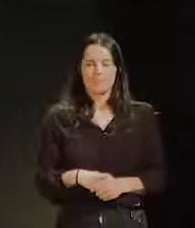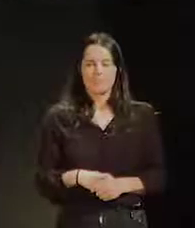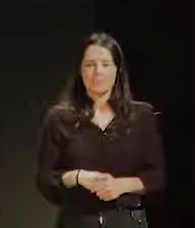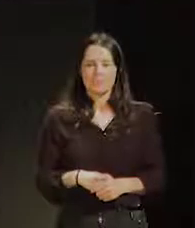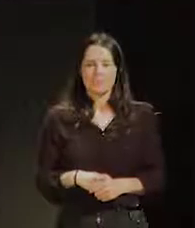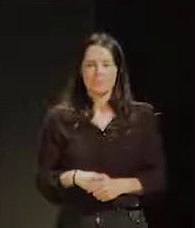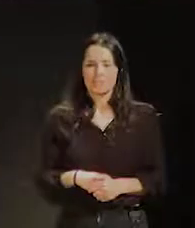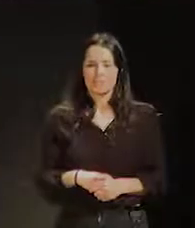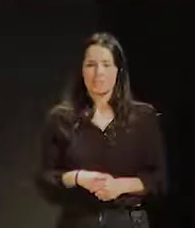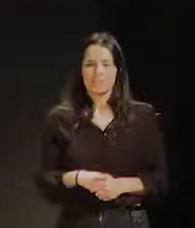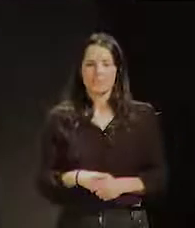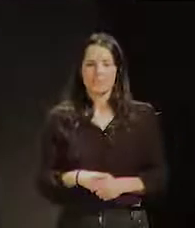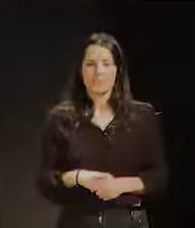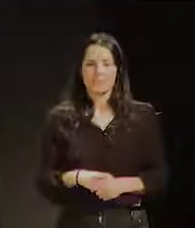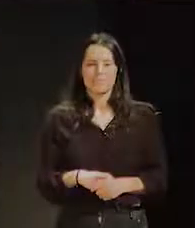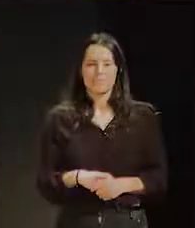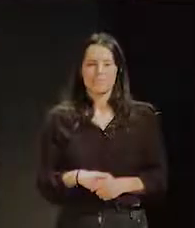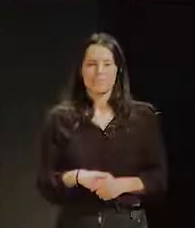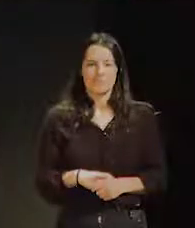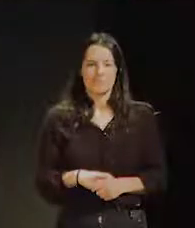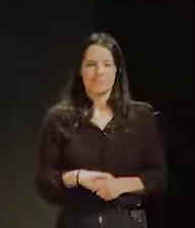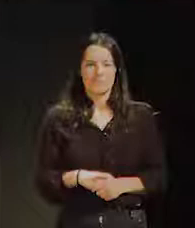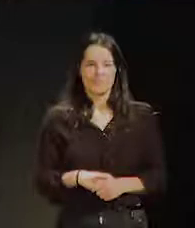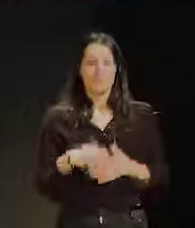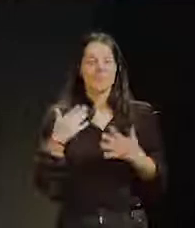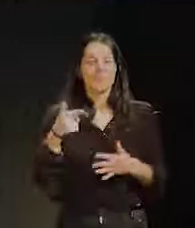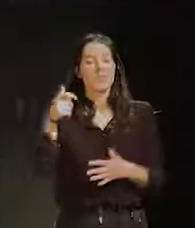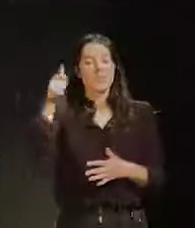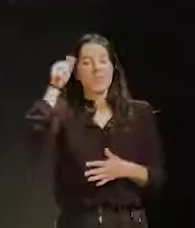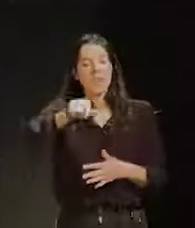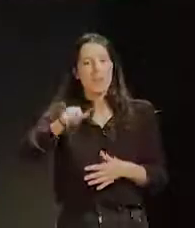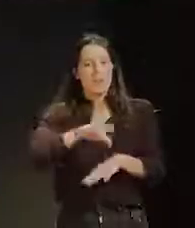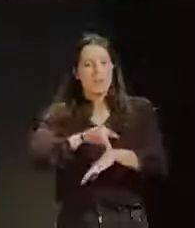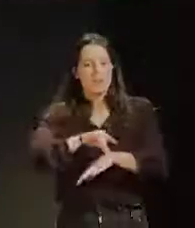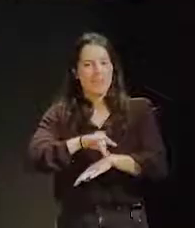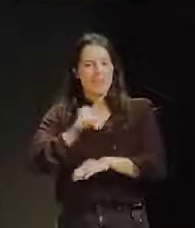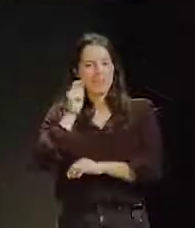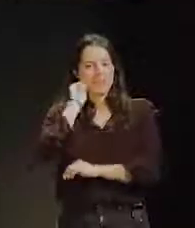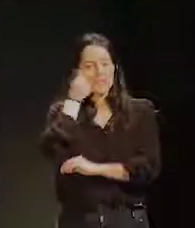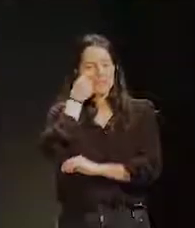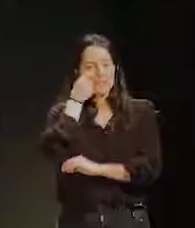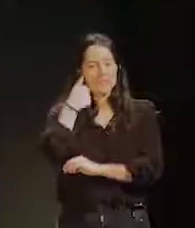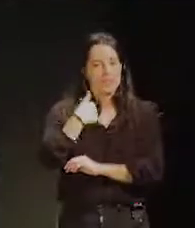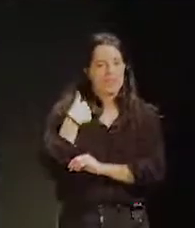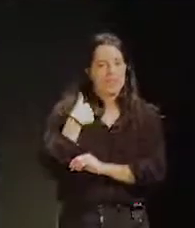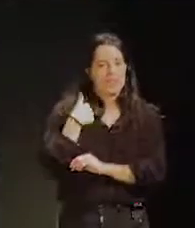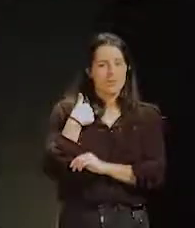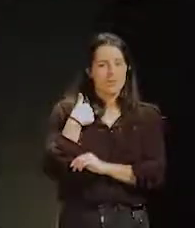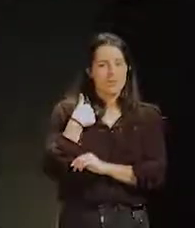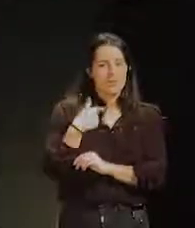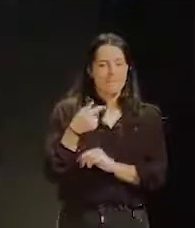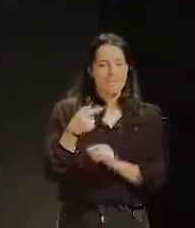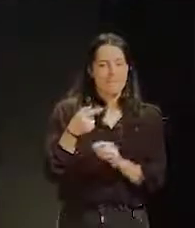comillas. Entonces, él vio que yo tenía una tendencia